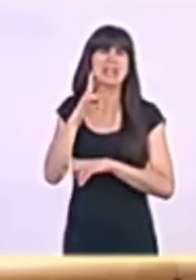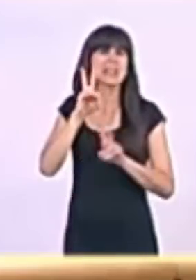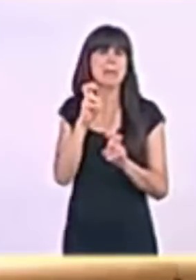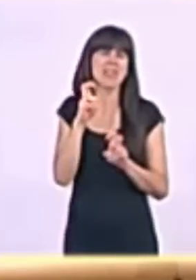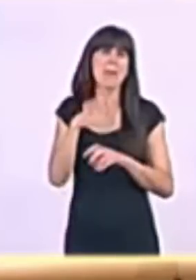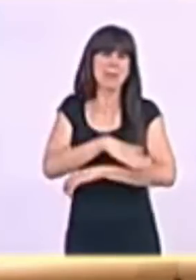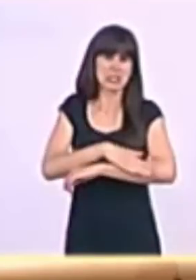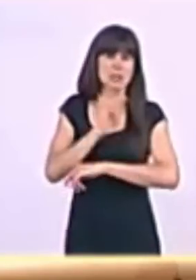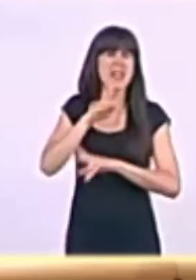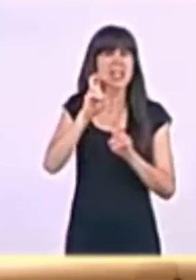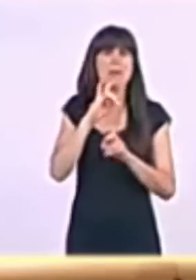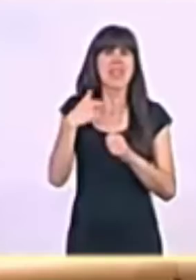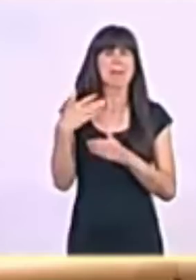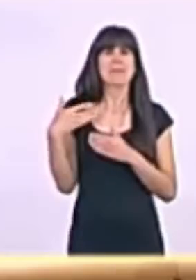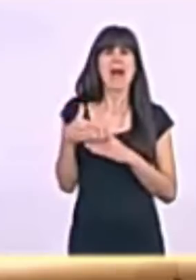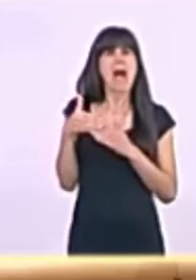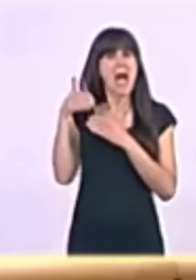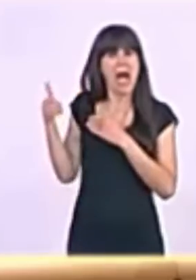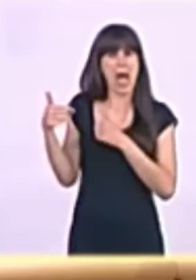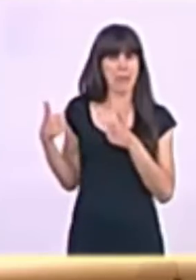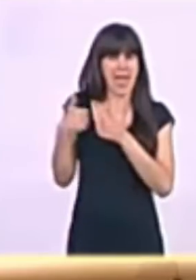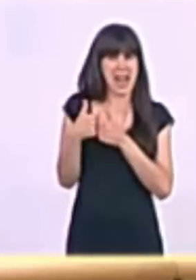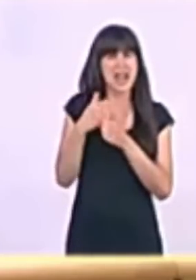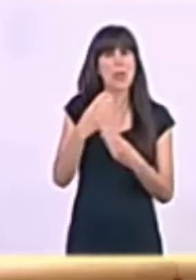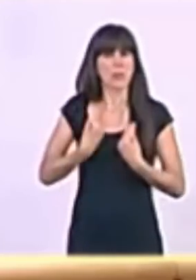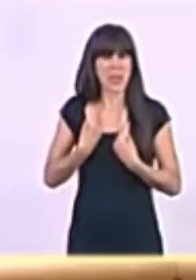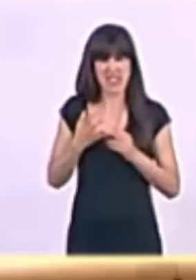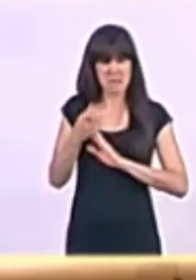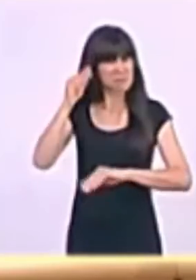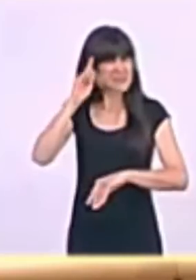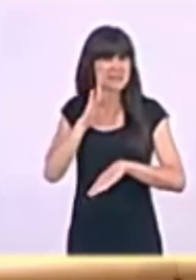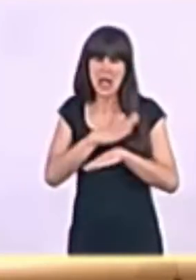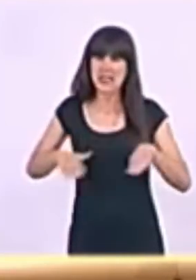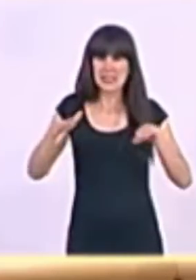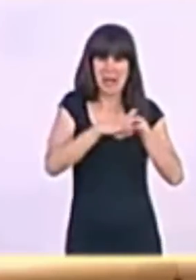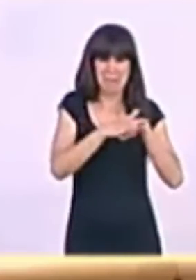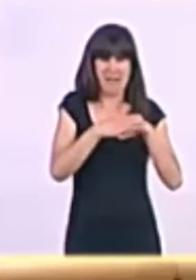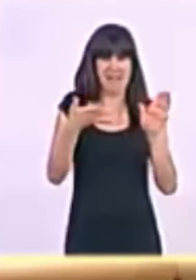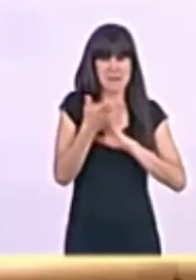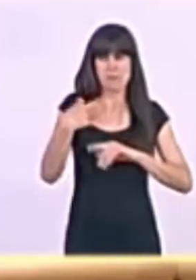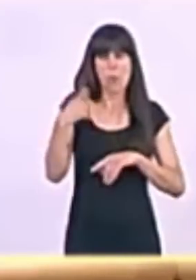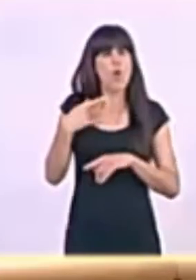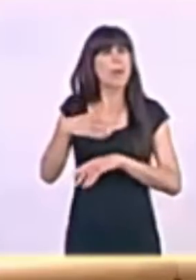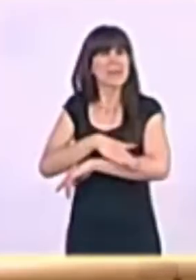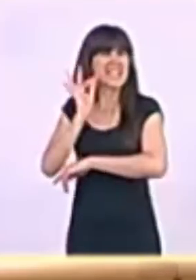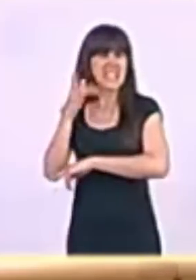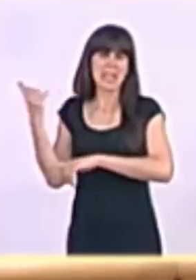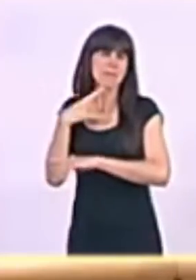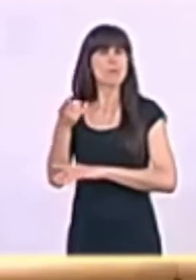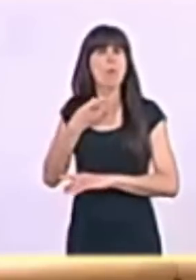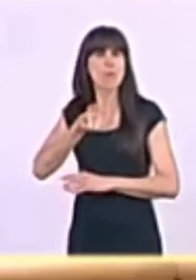pueden tapar todo eso sacando después a la ministra portavoz para hacer un mitin contra el PP en Moncloa? Hoy, otra